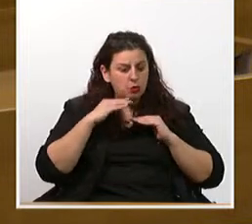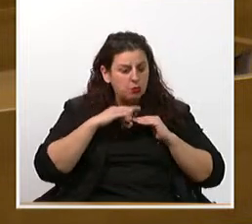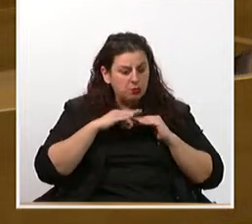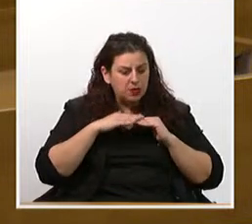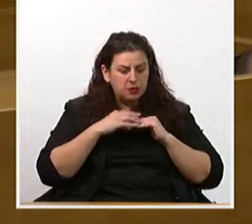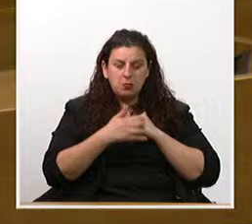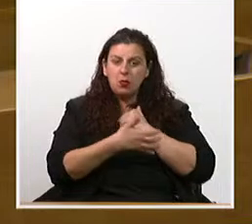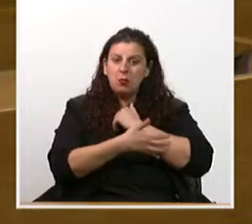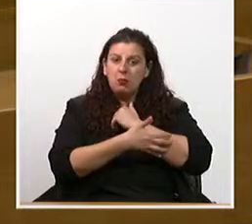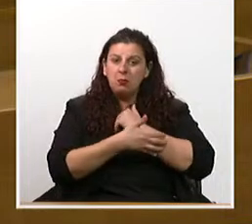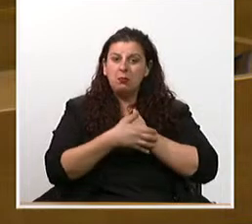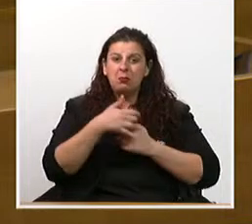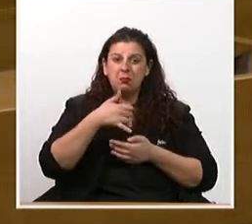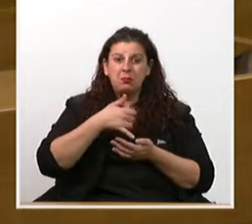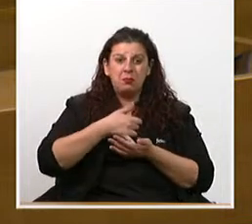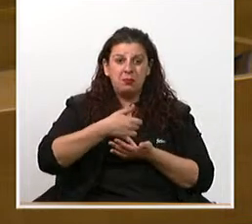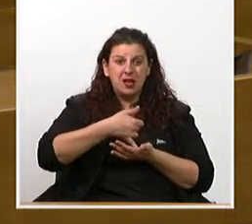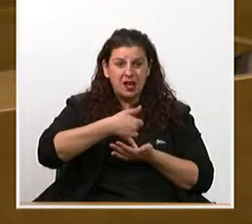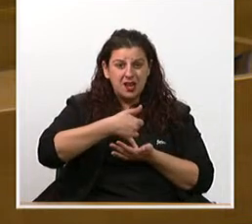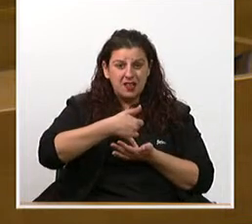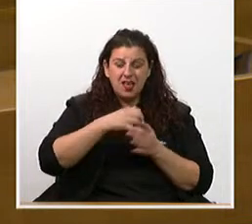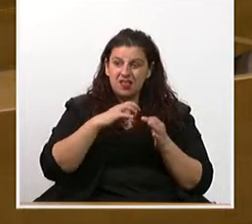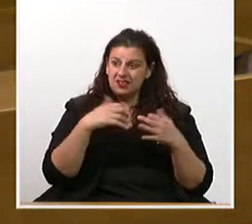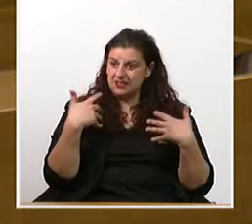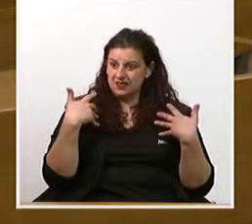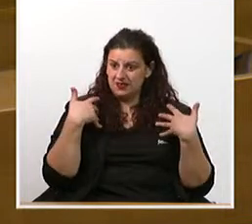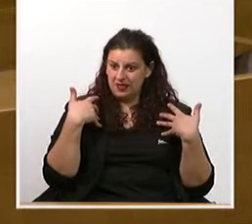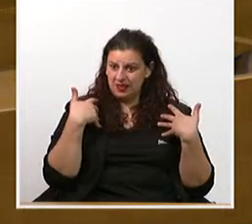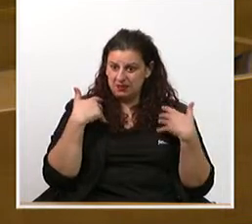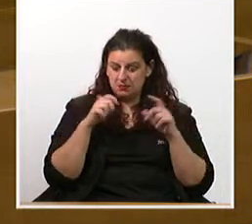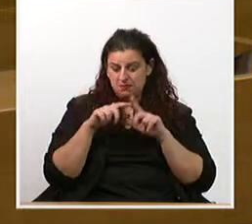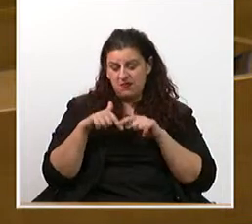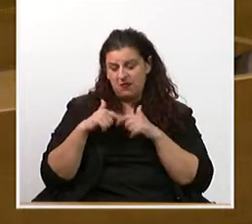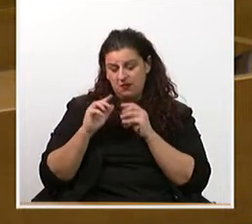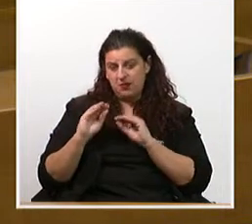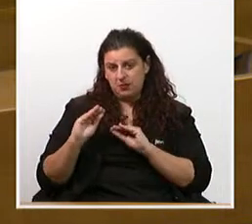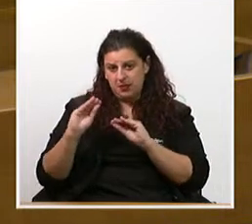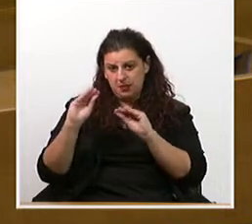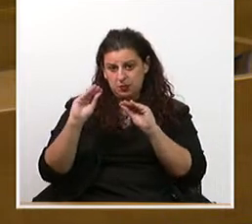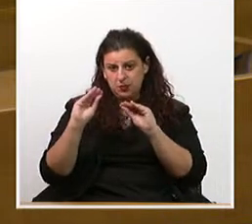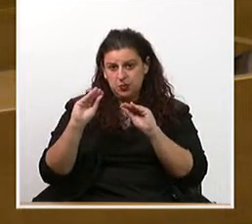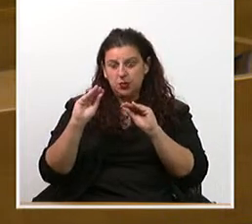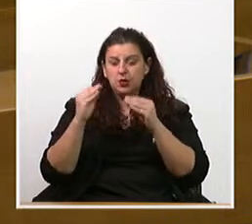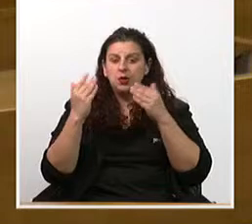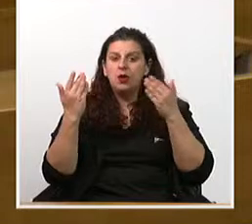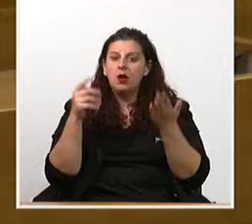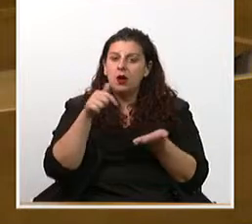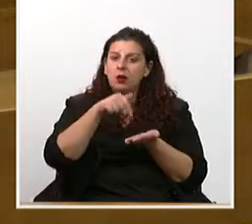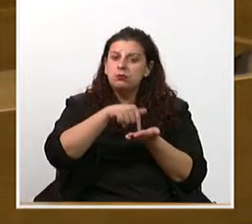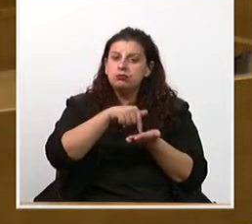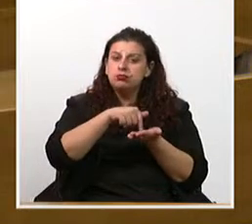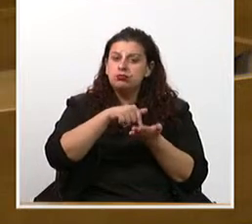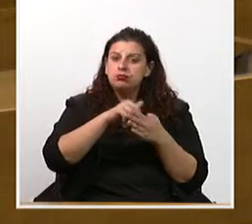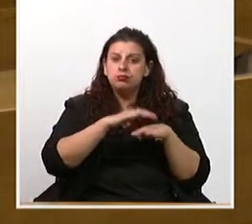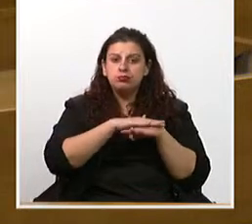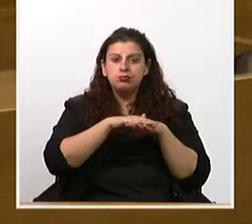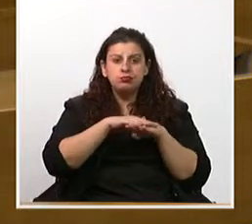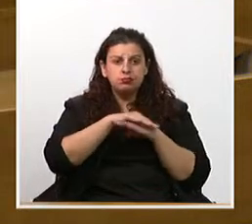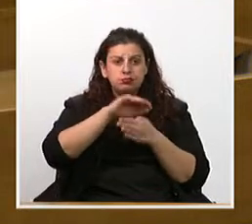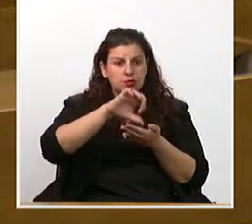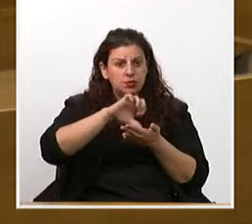en la que se han quedado las víctimas y sus familiares exigiendo al gobierno